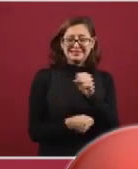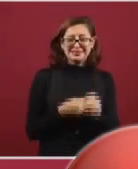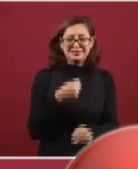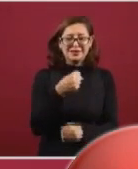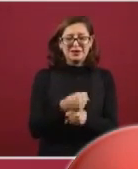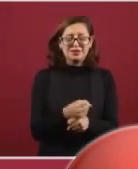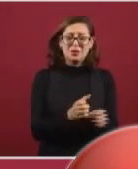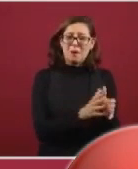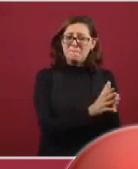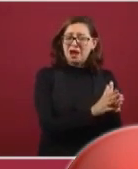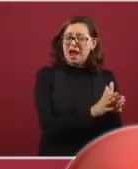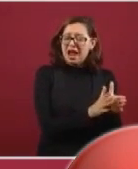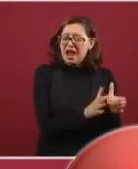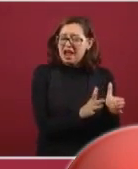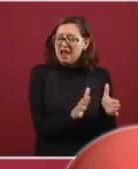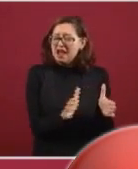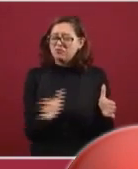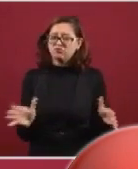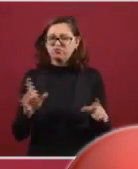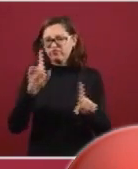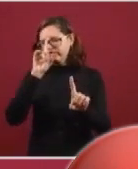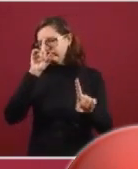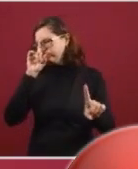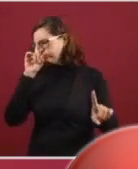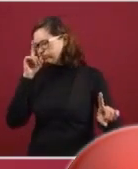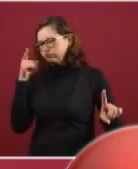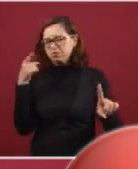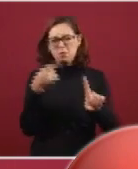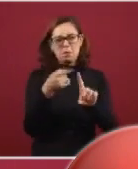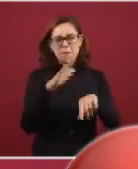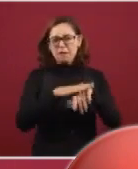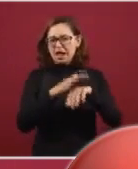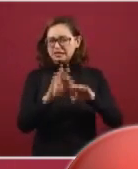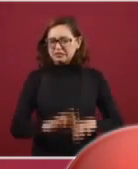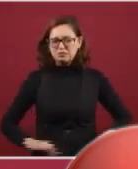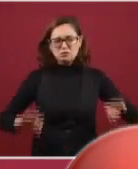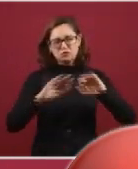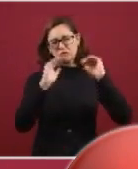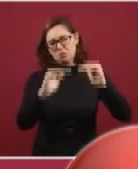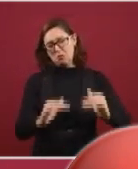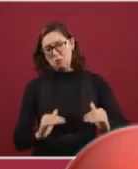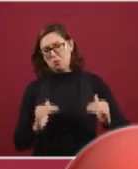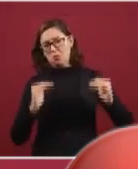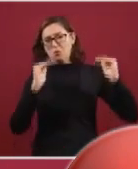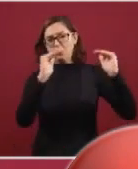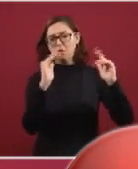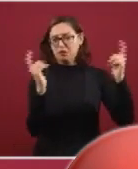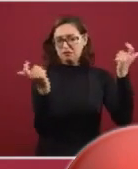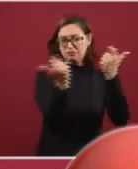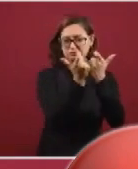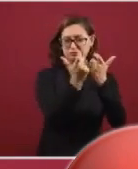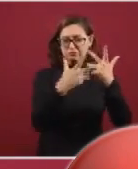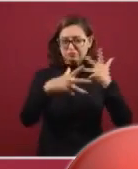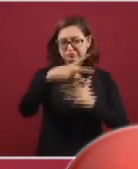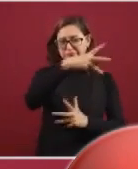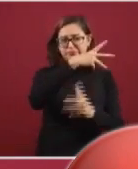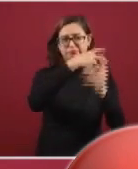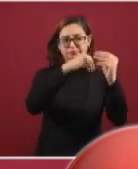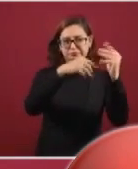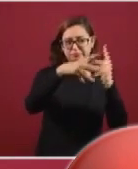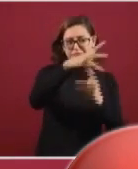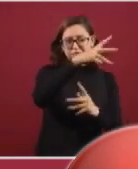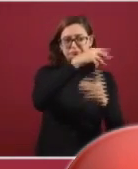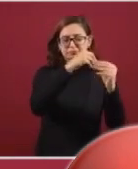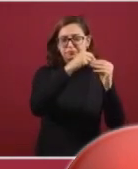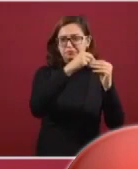se elevó a rango supremo la economía y se subordinó